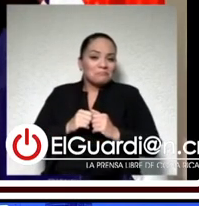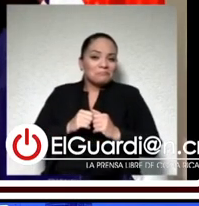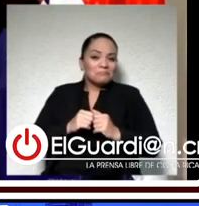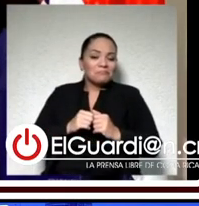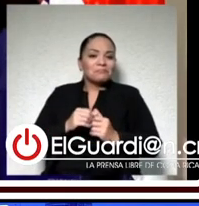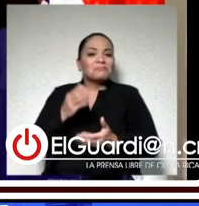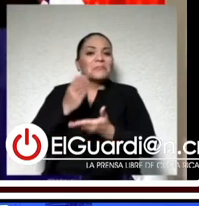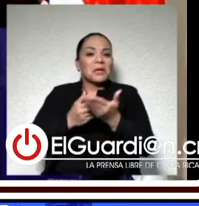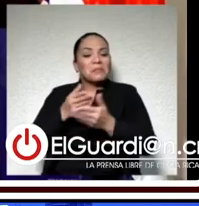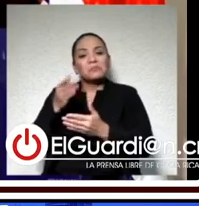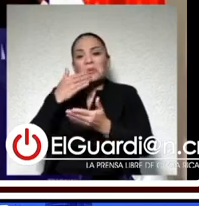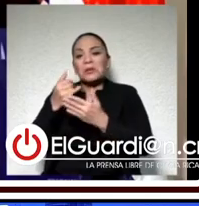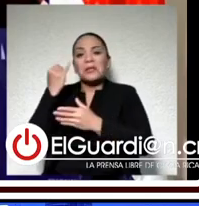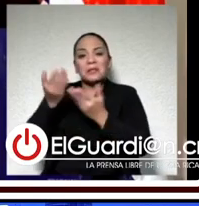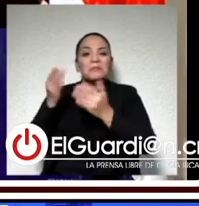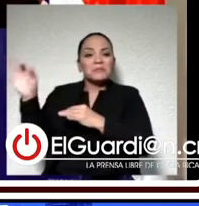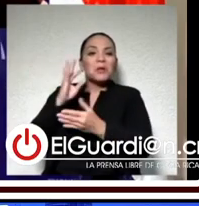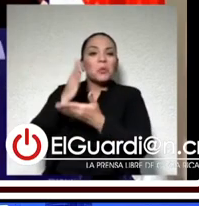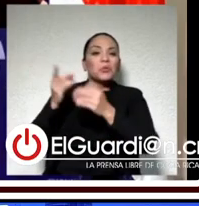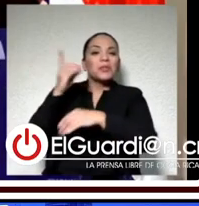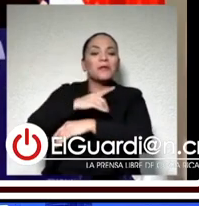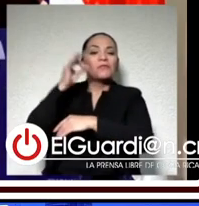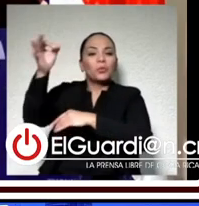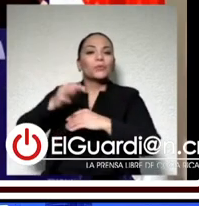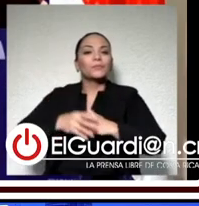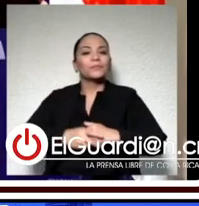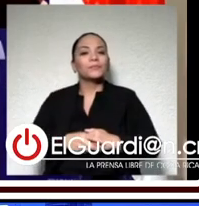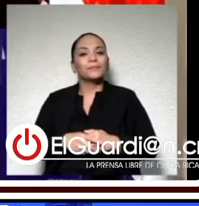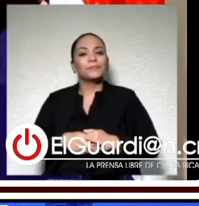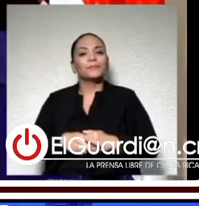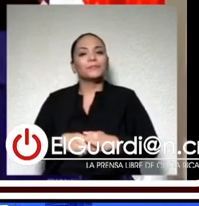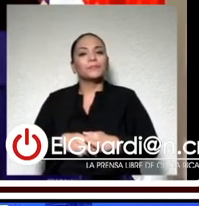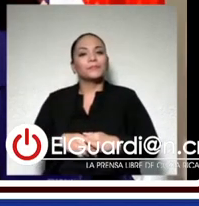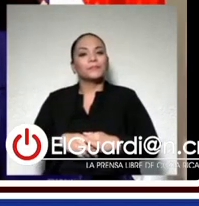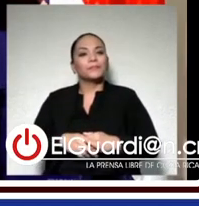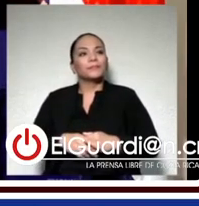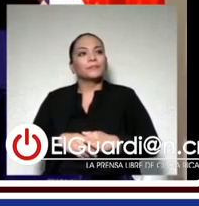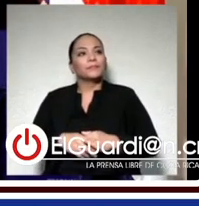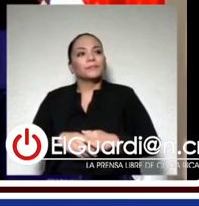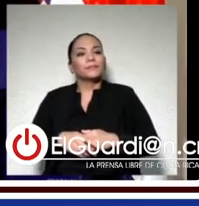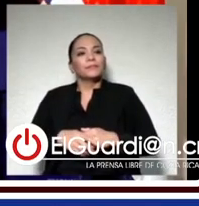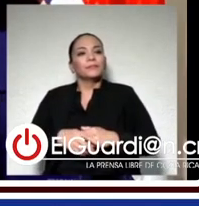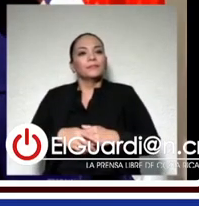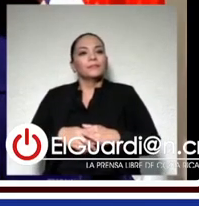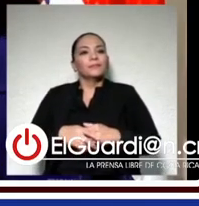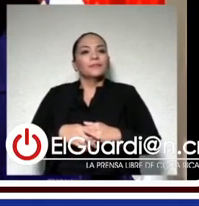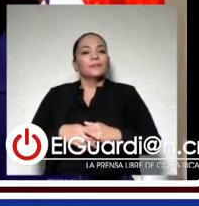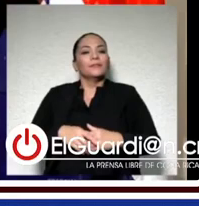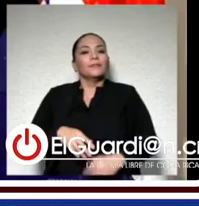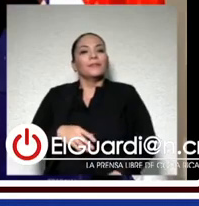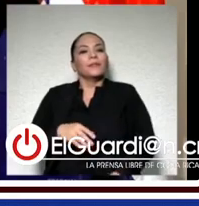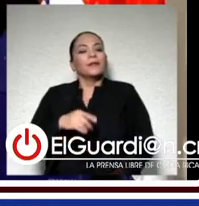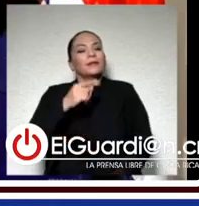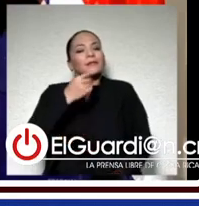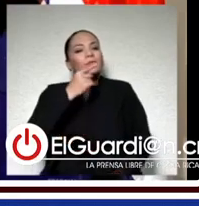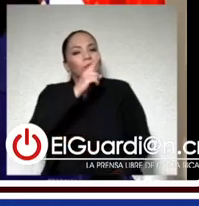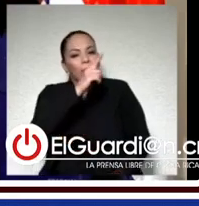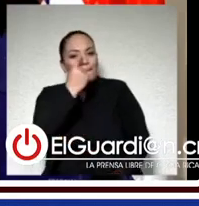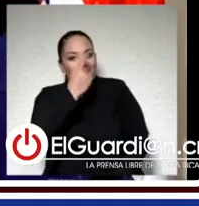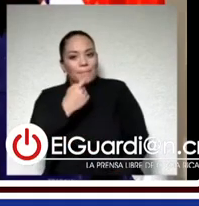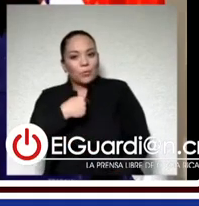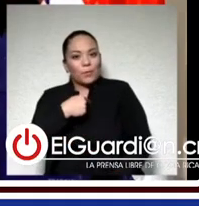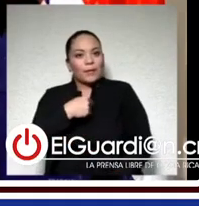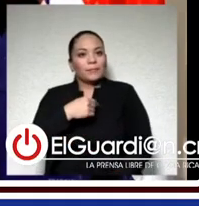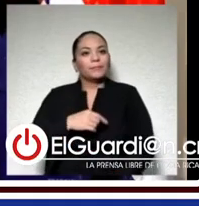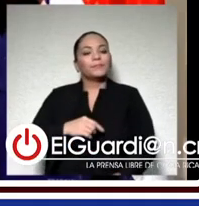un día. Muchas gracias. Señora, si él acepta venir. Señor Jara, por favor. Y don Martín, perdón, que también me preguntó a mí. No,